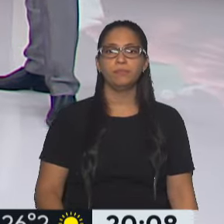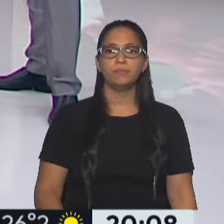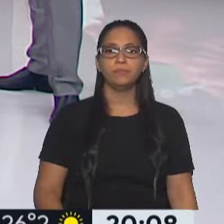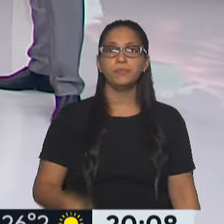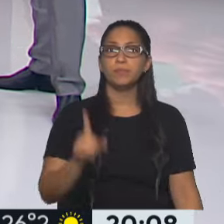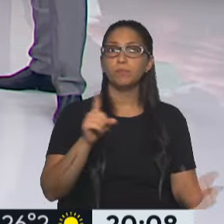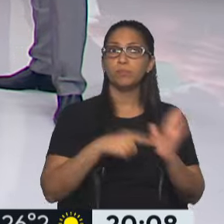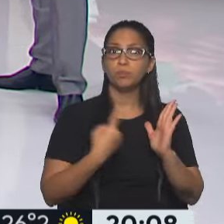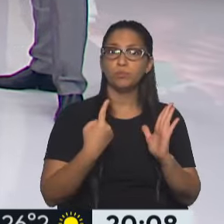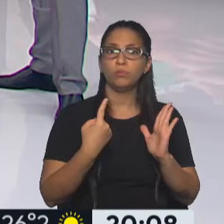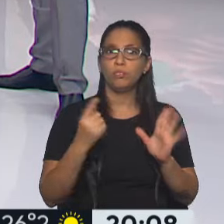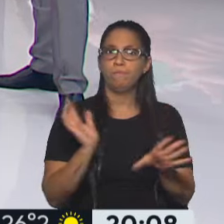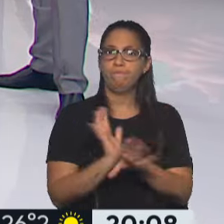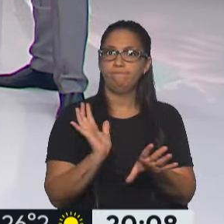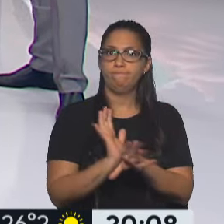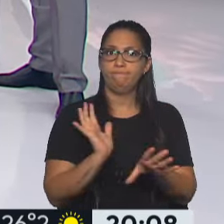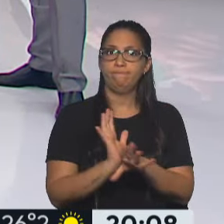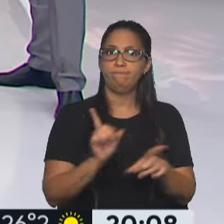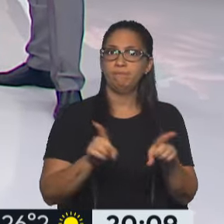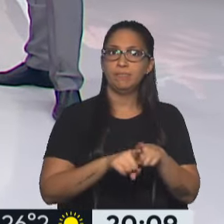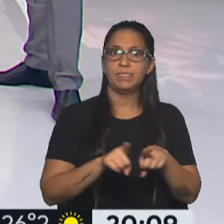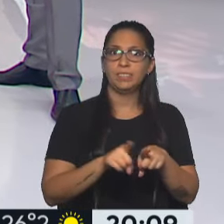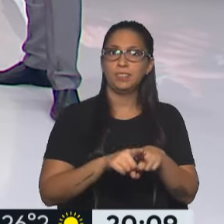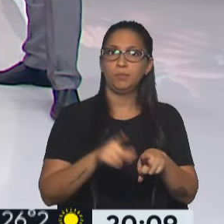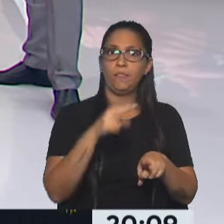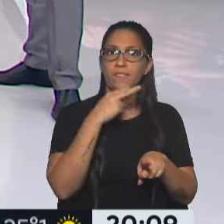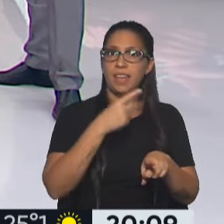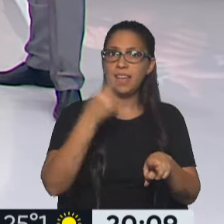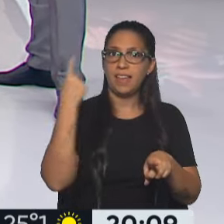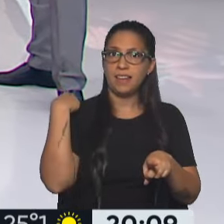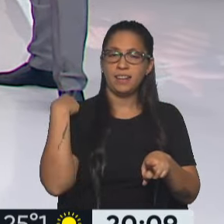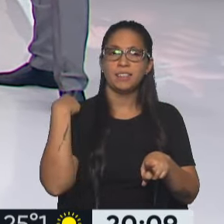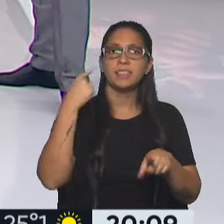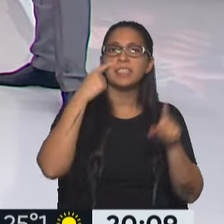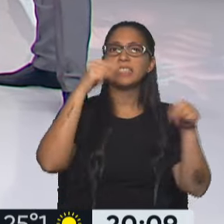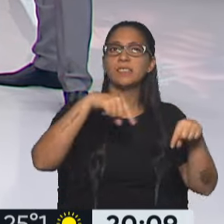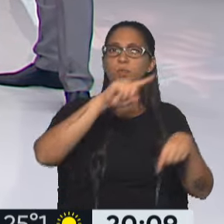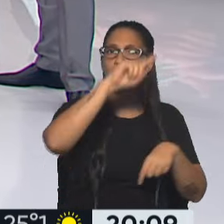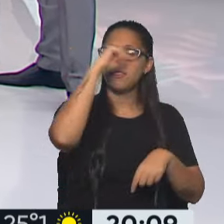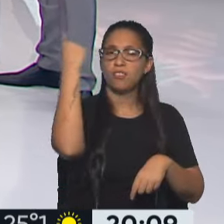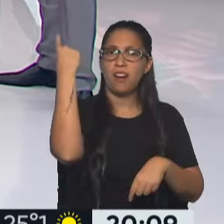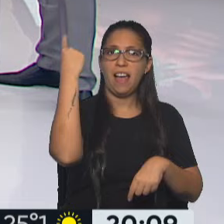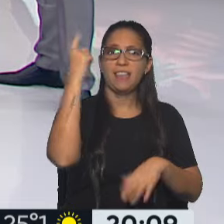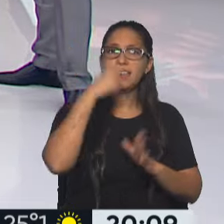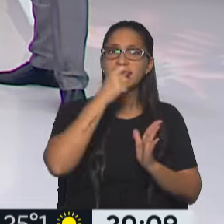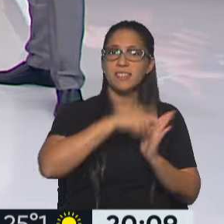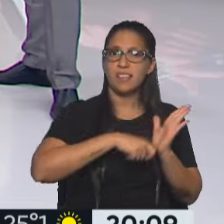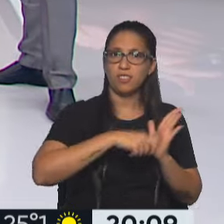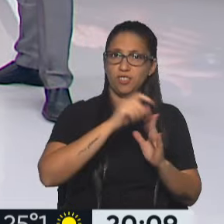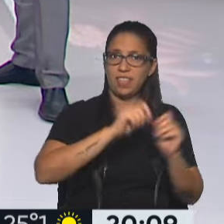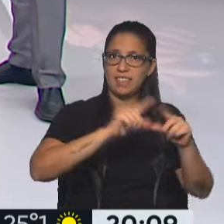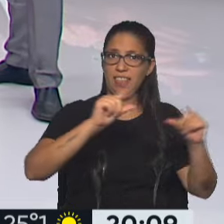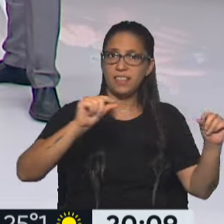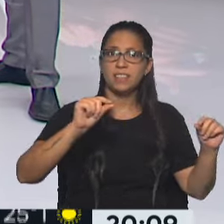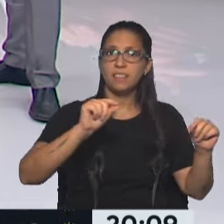dato, Pablo, concuerda con lo que comentábamos el viernes pasado cuando el Instituto Nacional de Estadísticas y Censos dio a